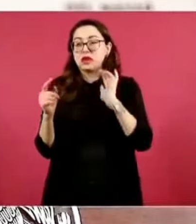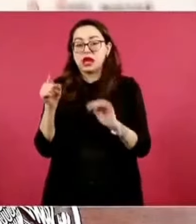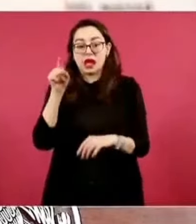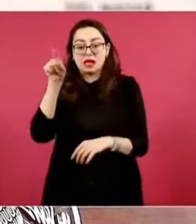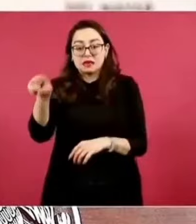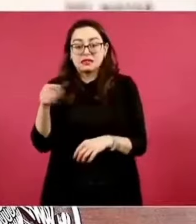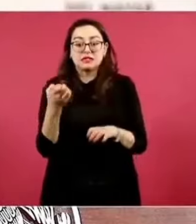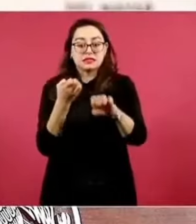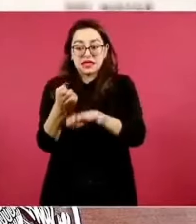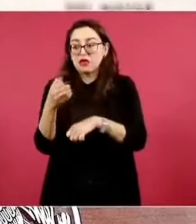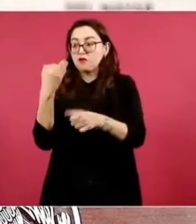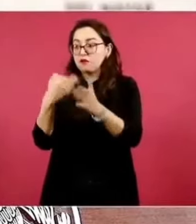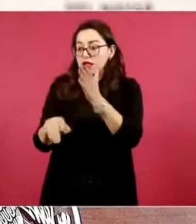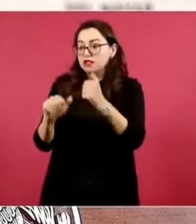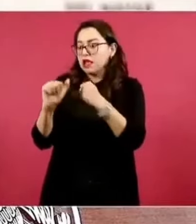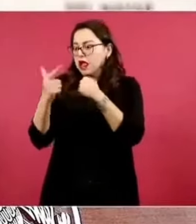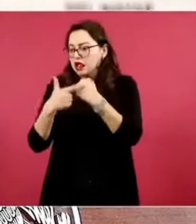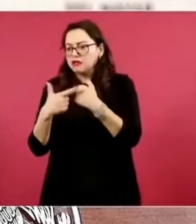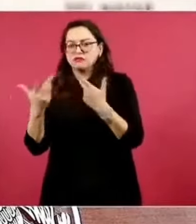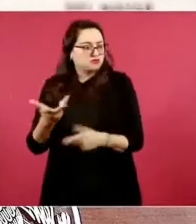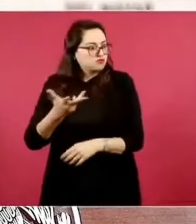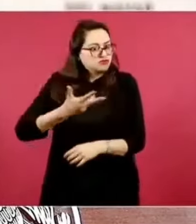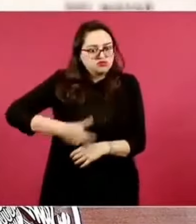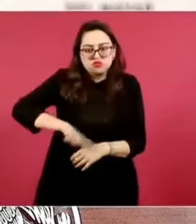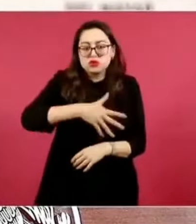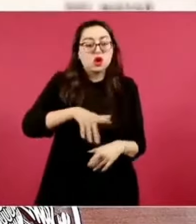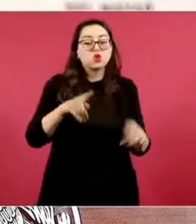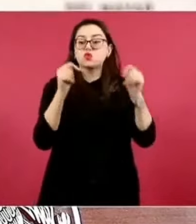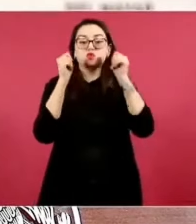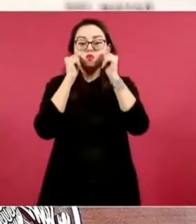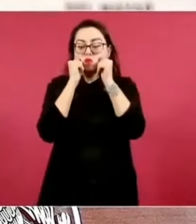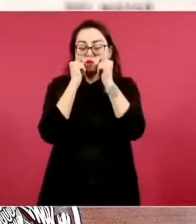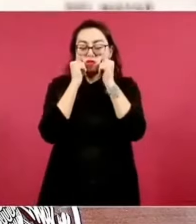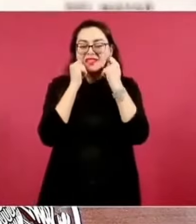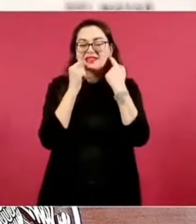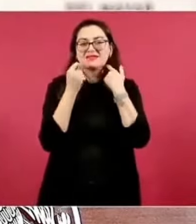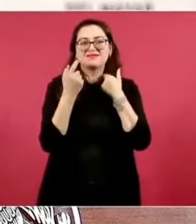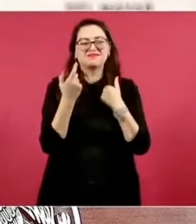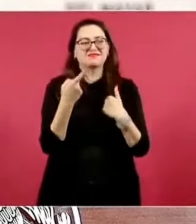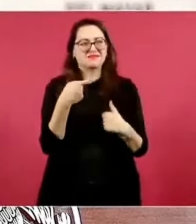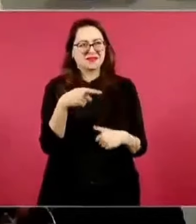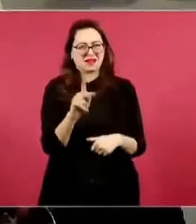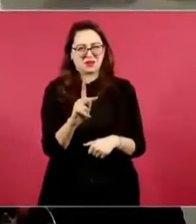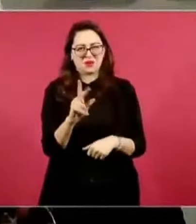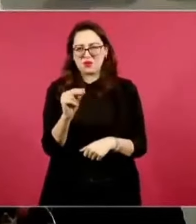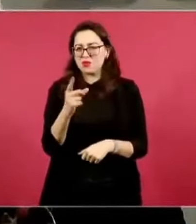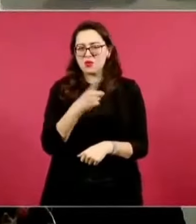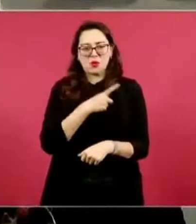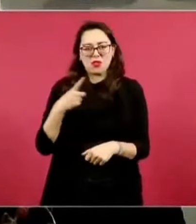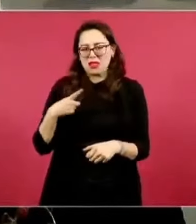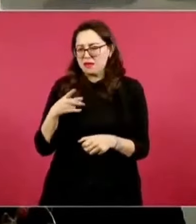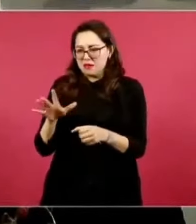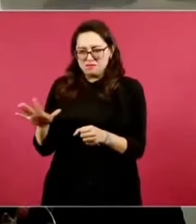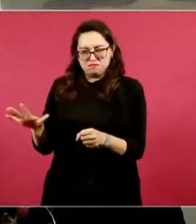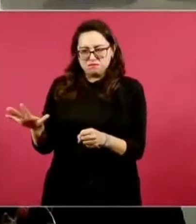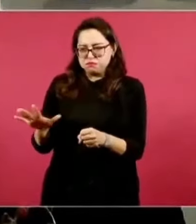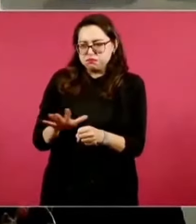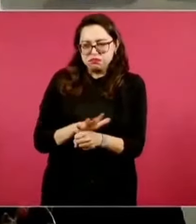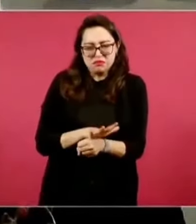cualquier tipo de medicamento de alto costo lo que sea entonces pues bueno esto o es mala intención o